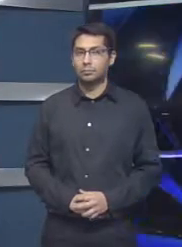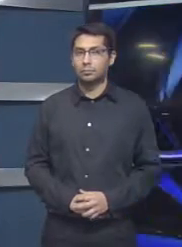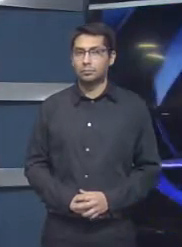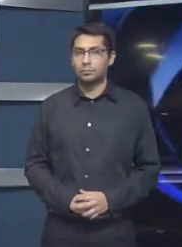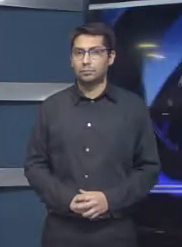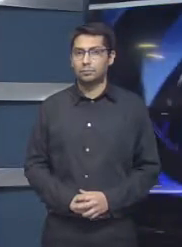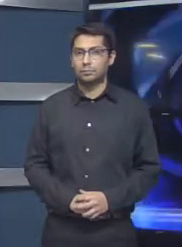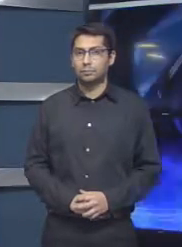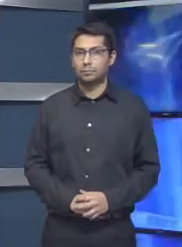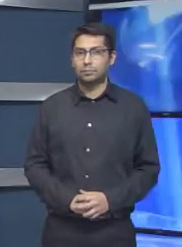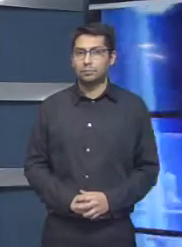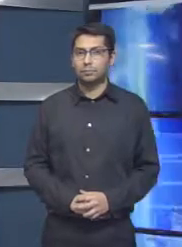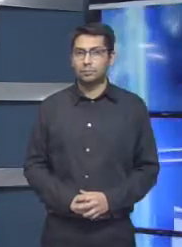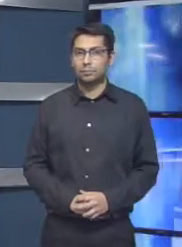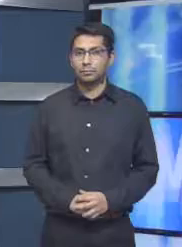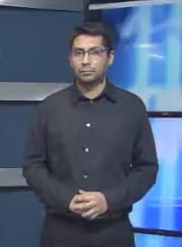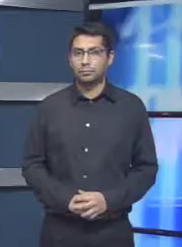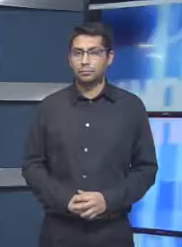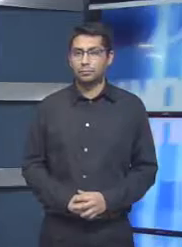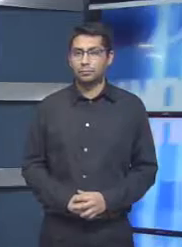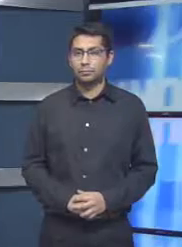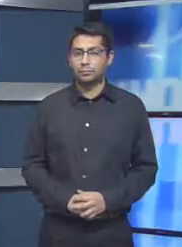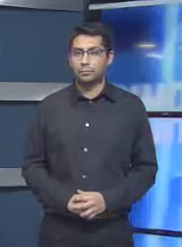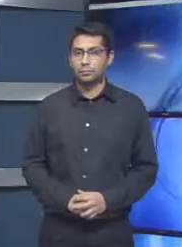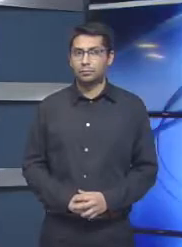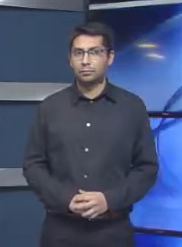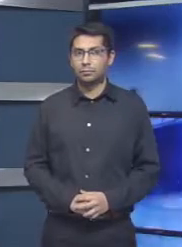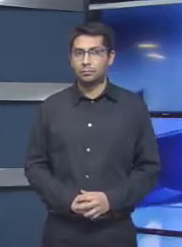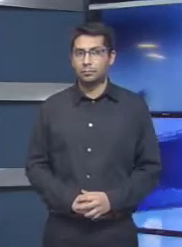y por lo consiguiente estamos notando